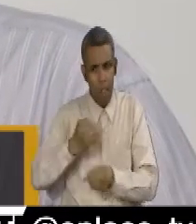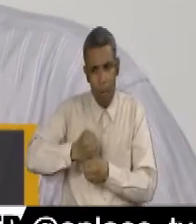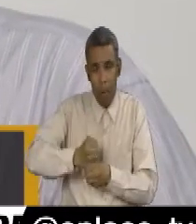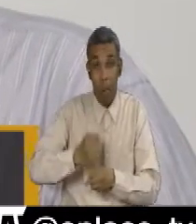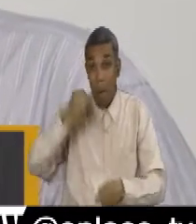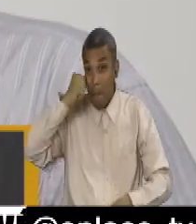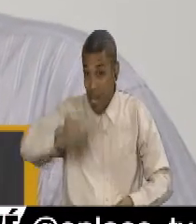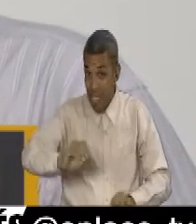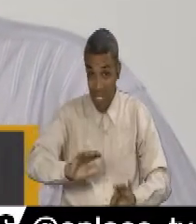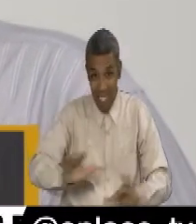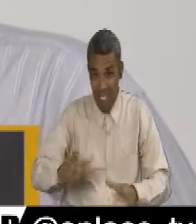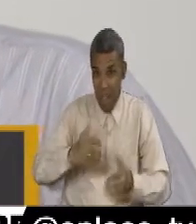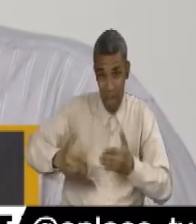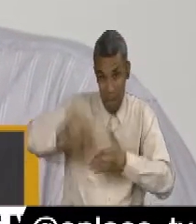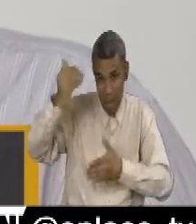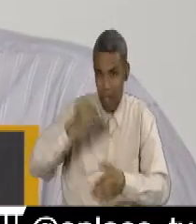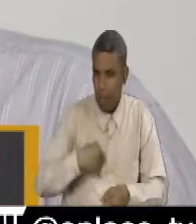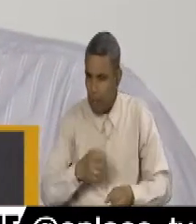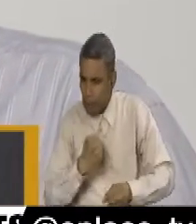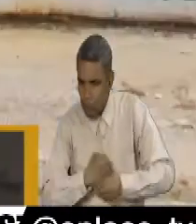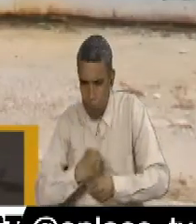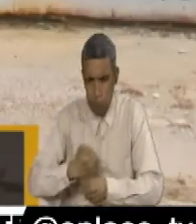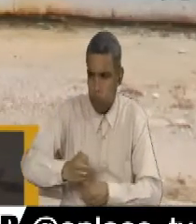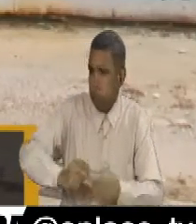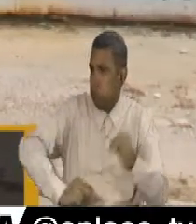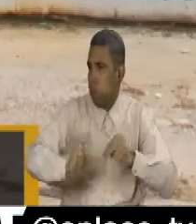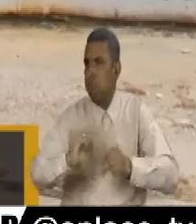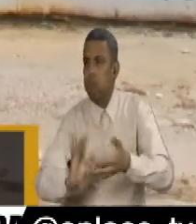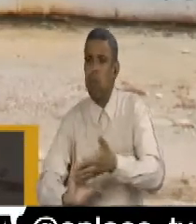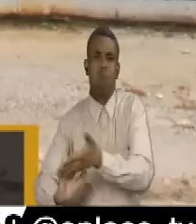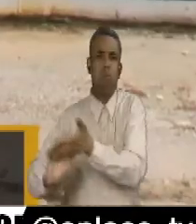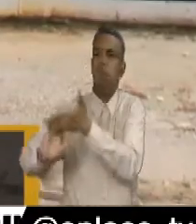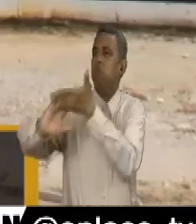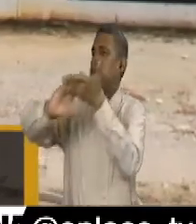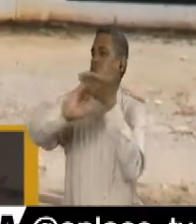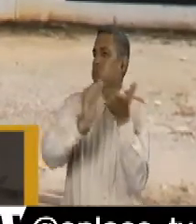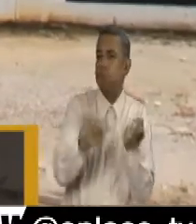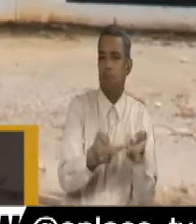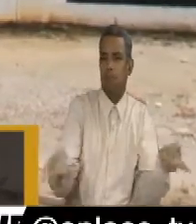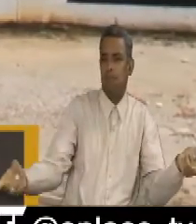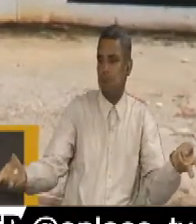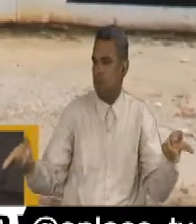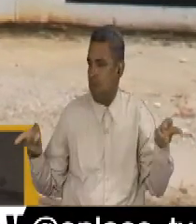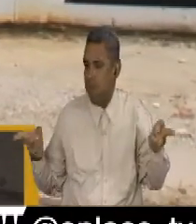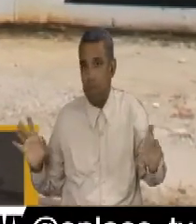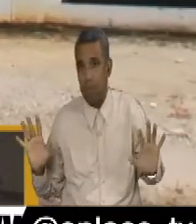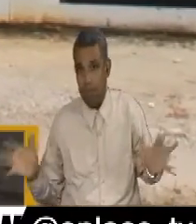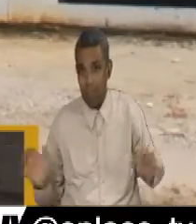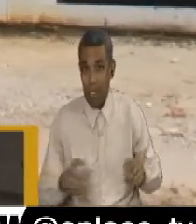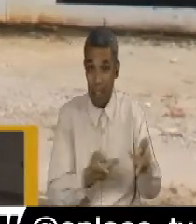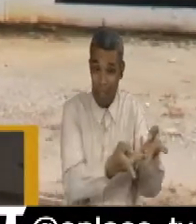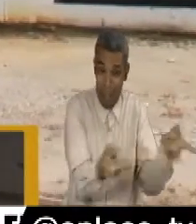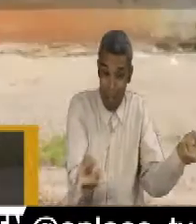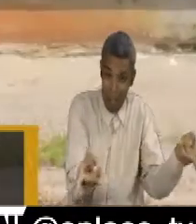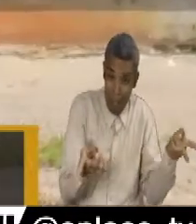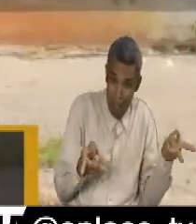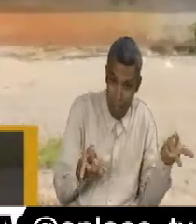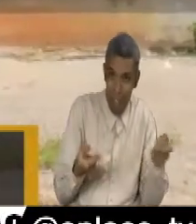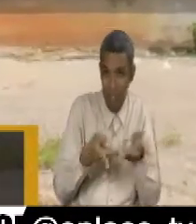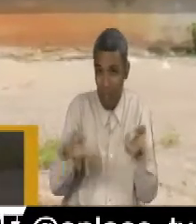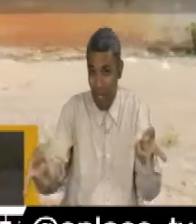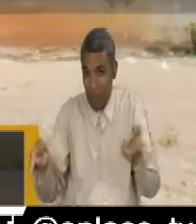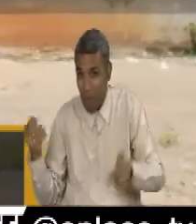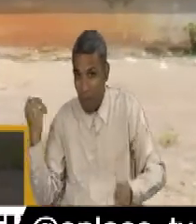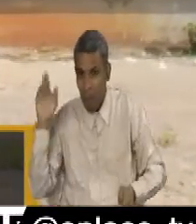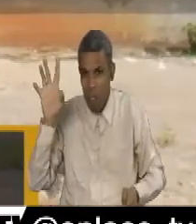ya el personal de infraestructura a intervenir todas las áreas que estaban en el